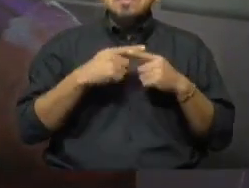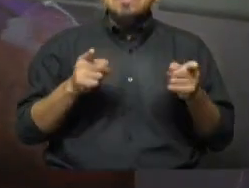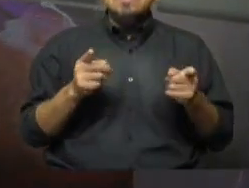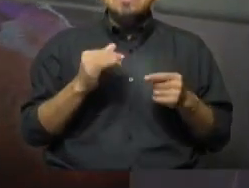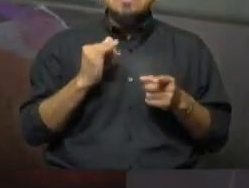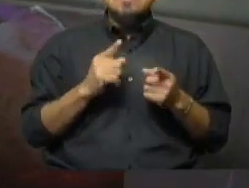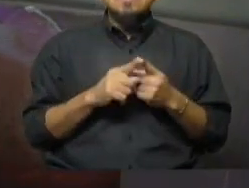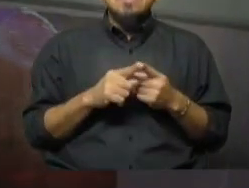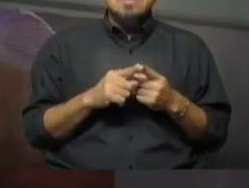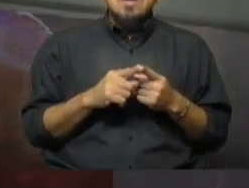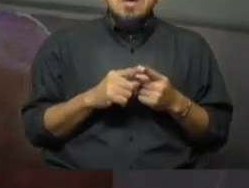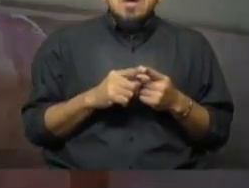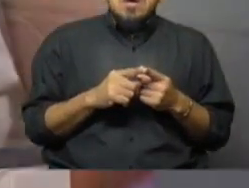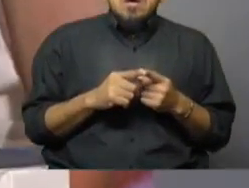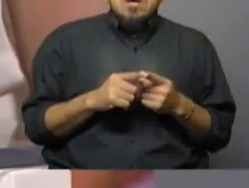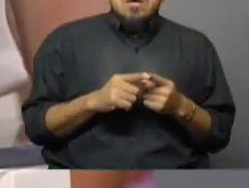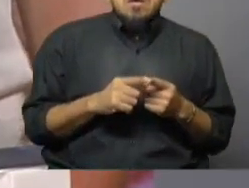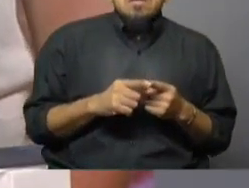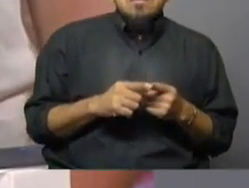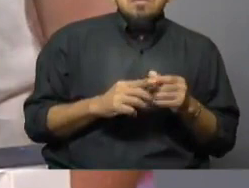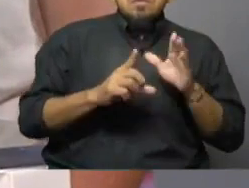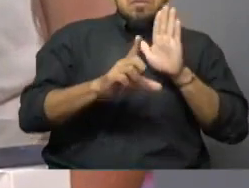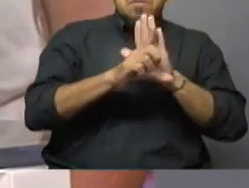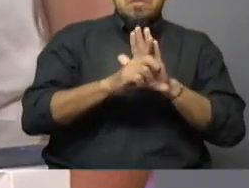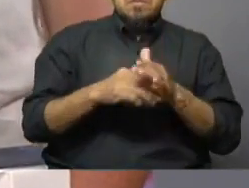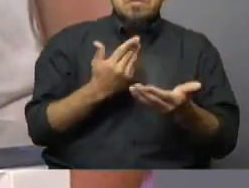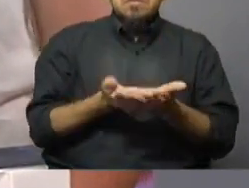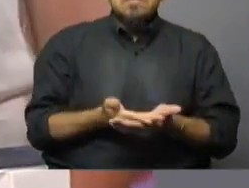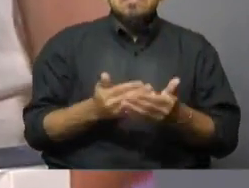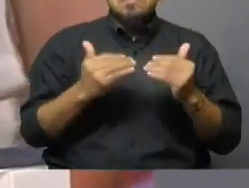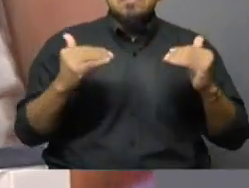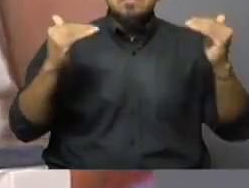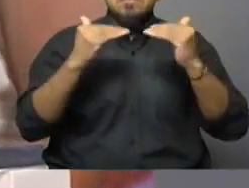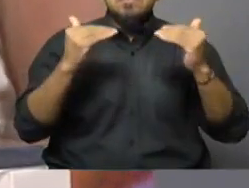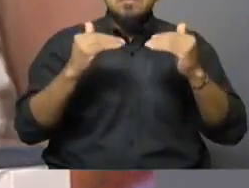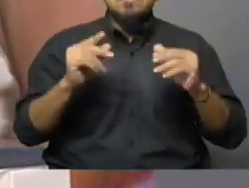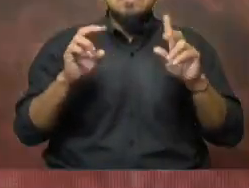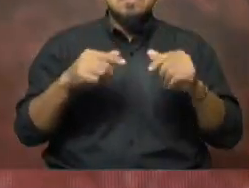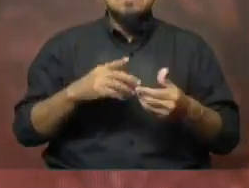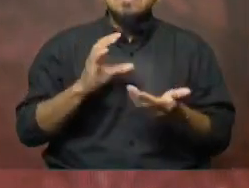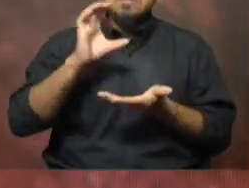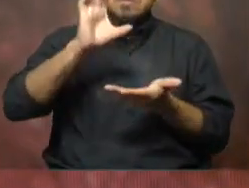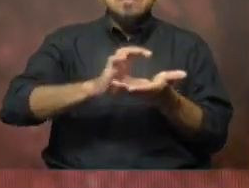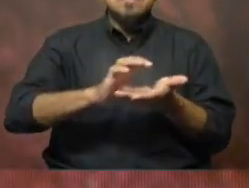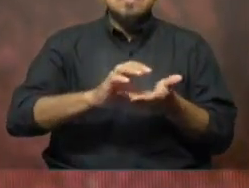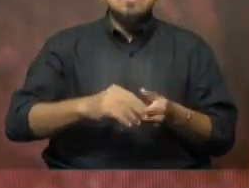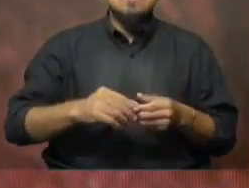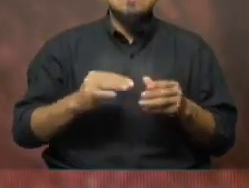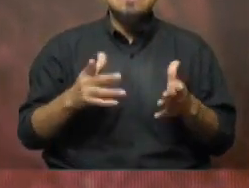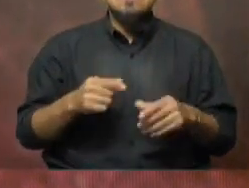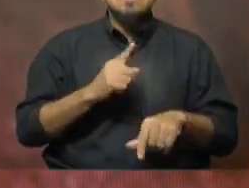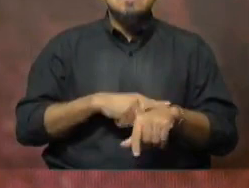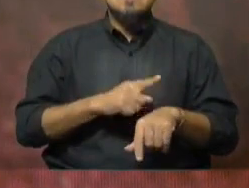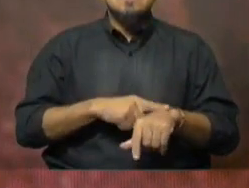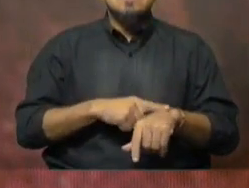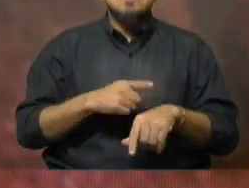hombres? Claramente sí. Sí. Y la ley lo que propone es que sea equitativo en cuestión del cachet, en cuestión también de a qué hora te